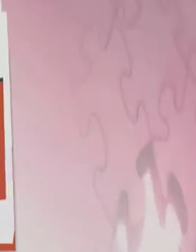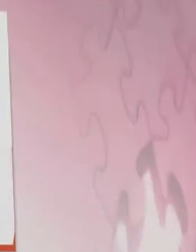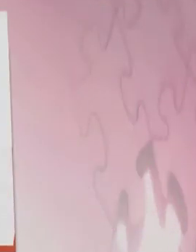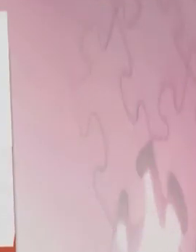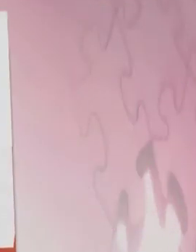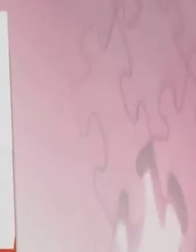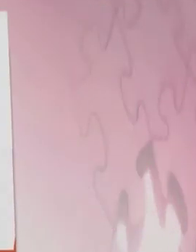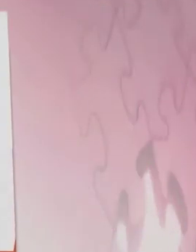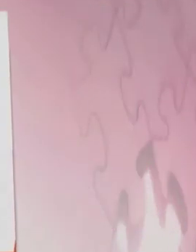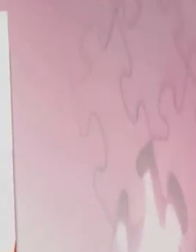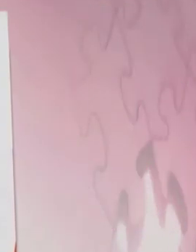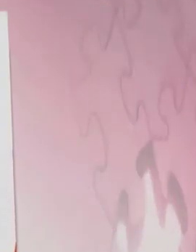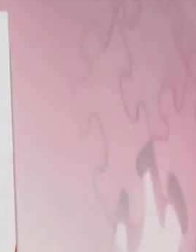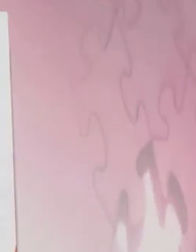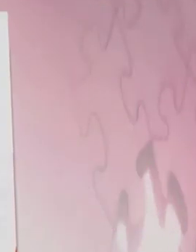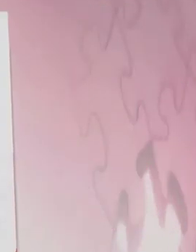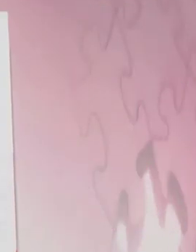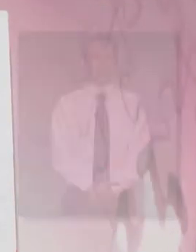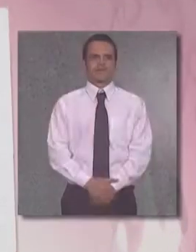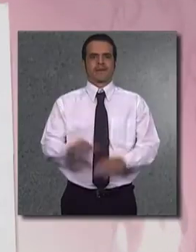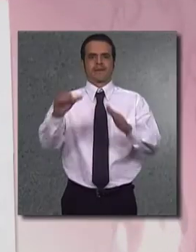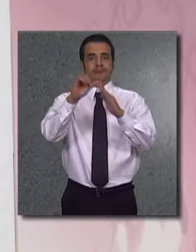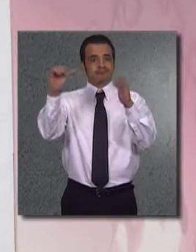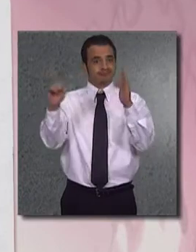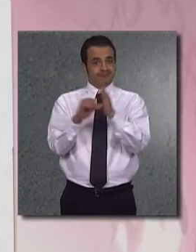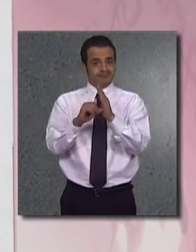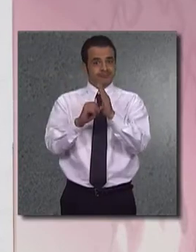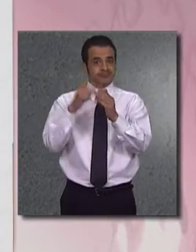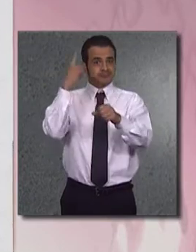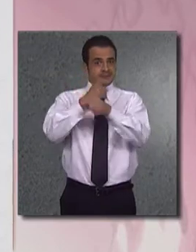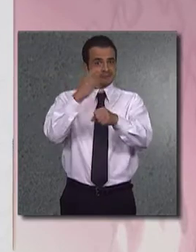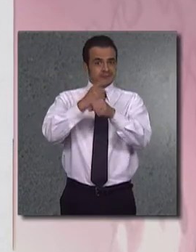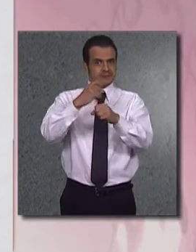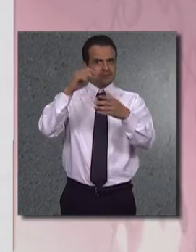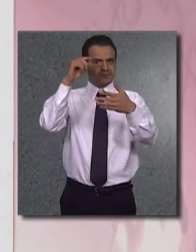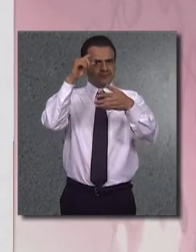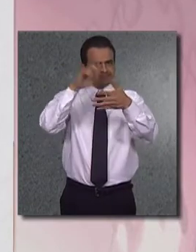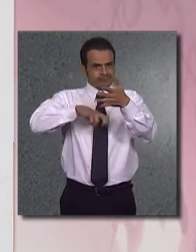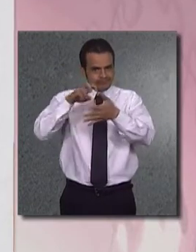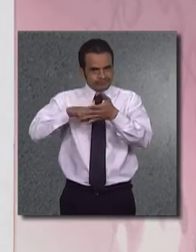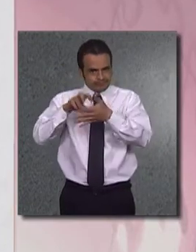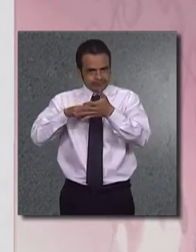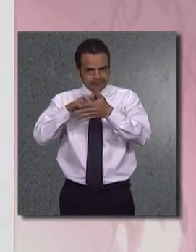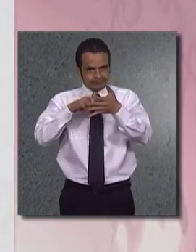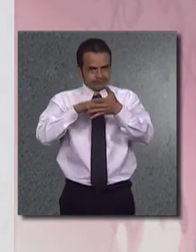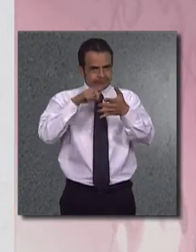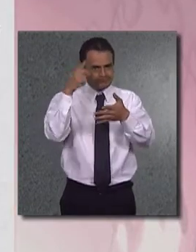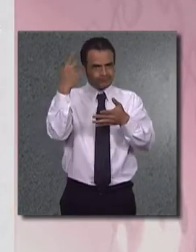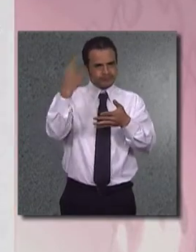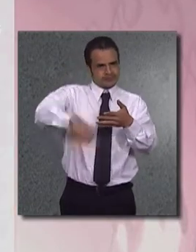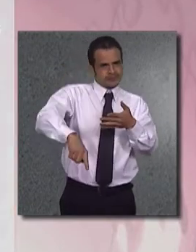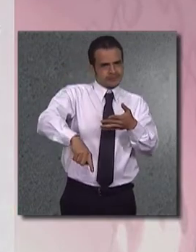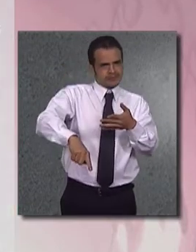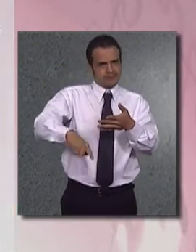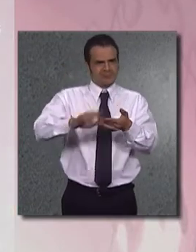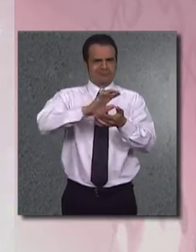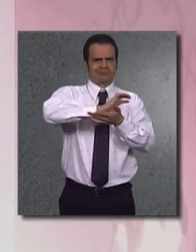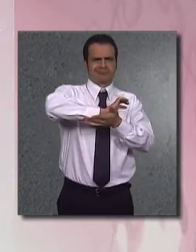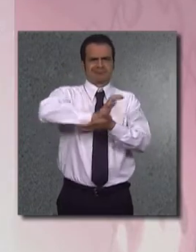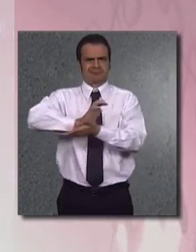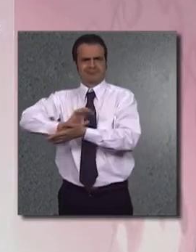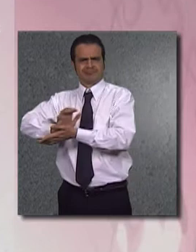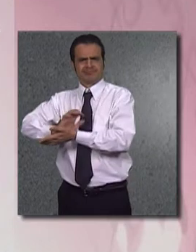ah una de las últimas reformas a la constitución estipulada en el artículo 1º